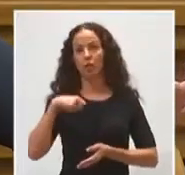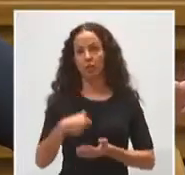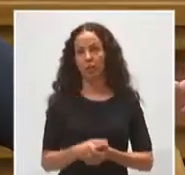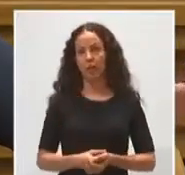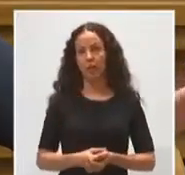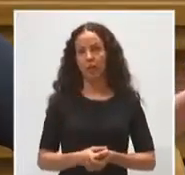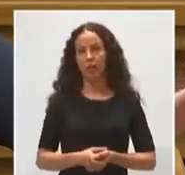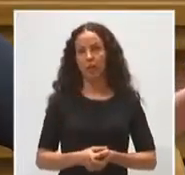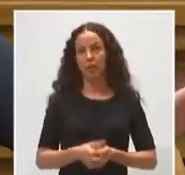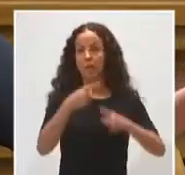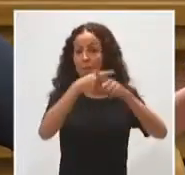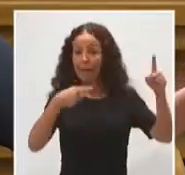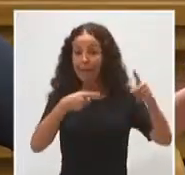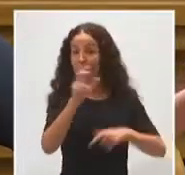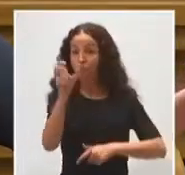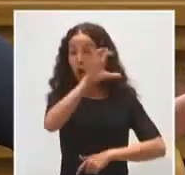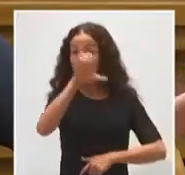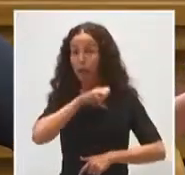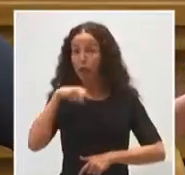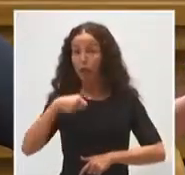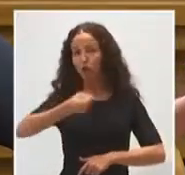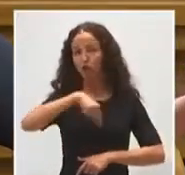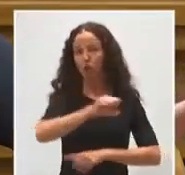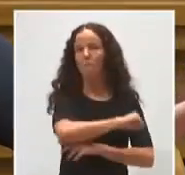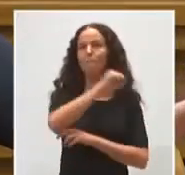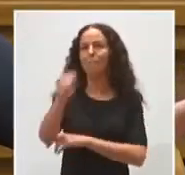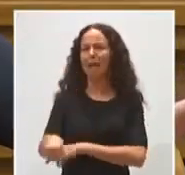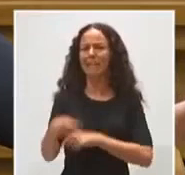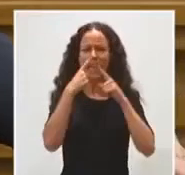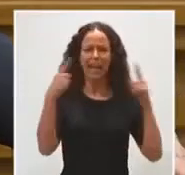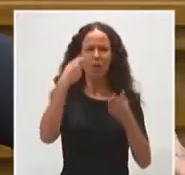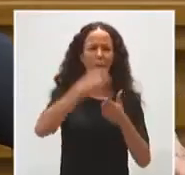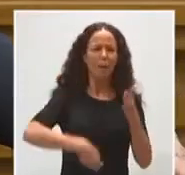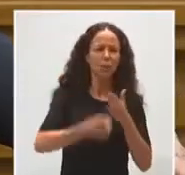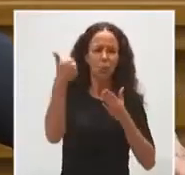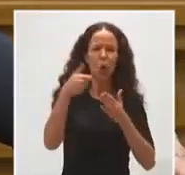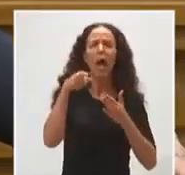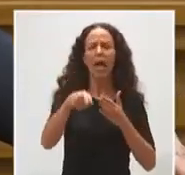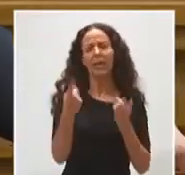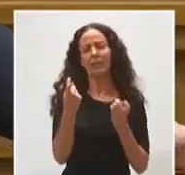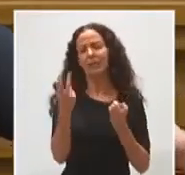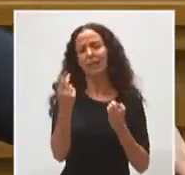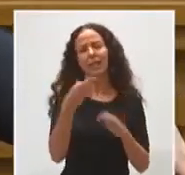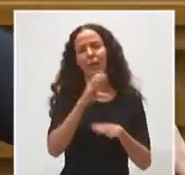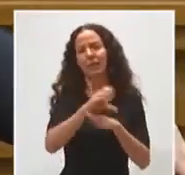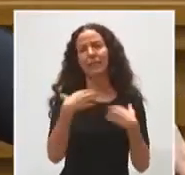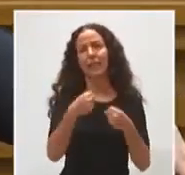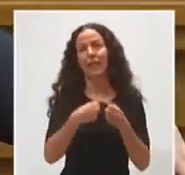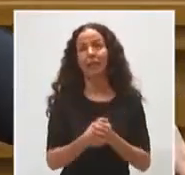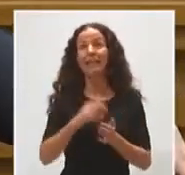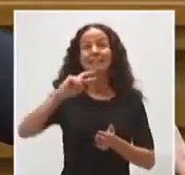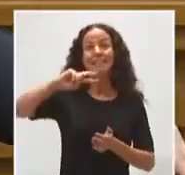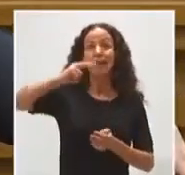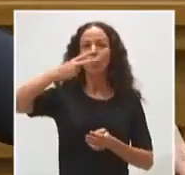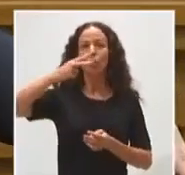de la media de las comunidad autónomas en el año más duro y en el que más dinero había que poner en la sanidad es el segundo más elevado de todas las